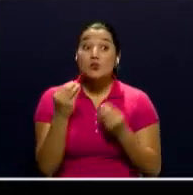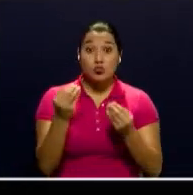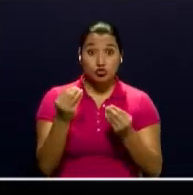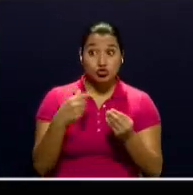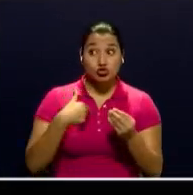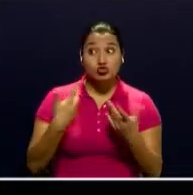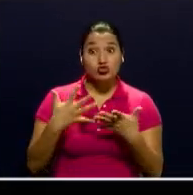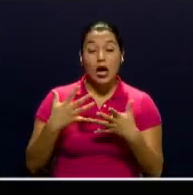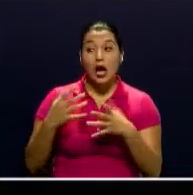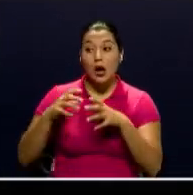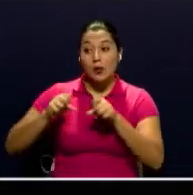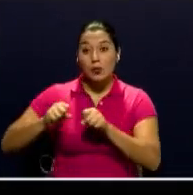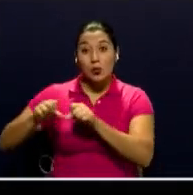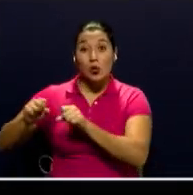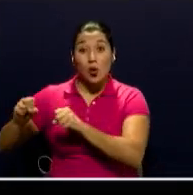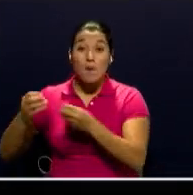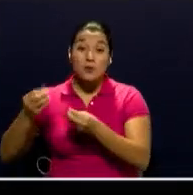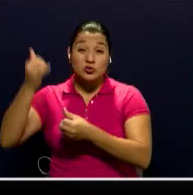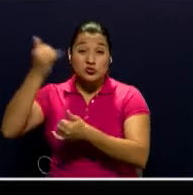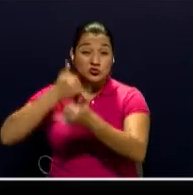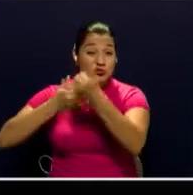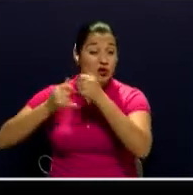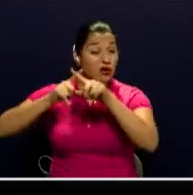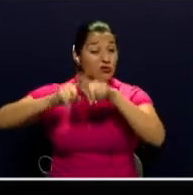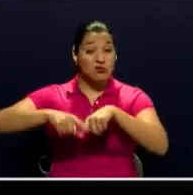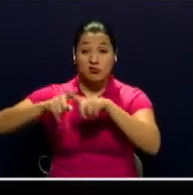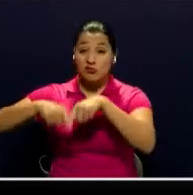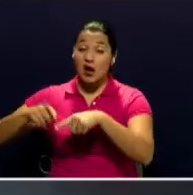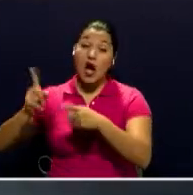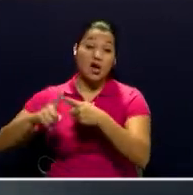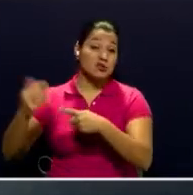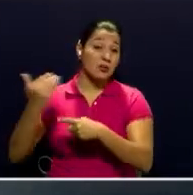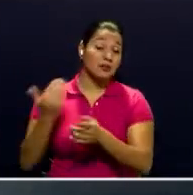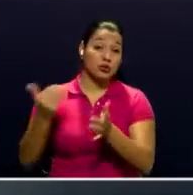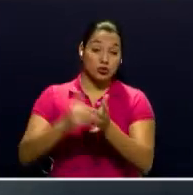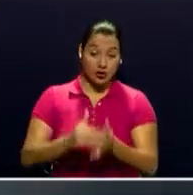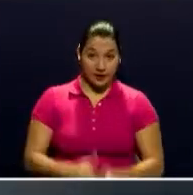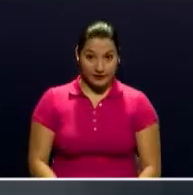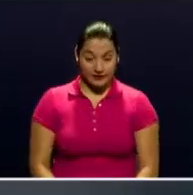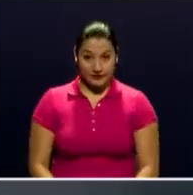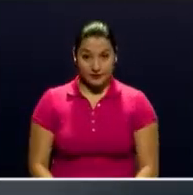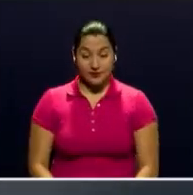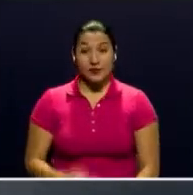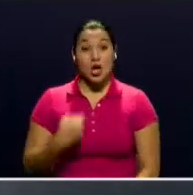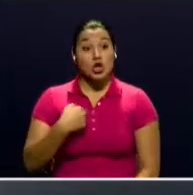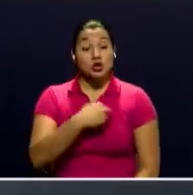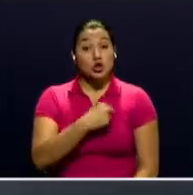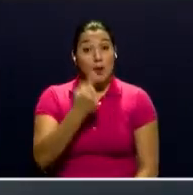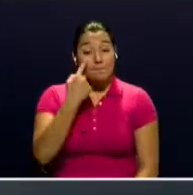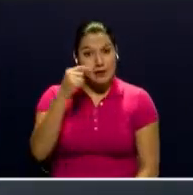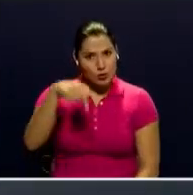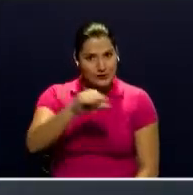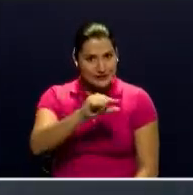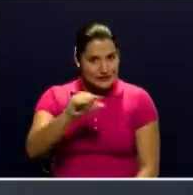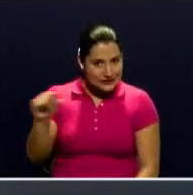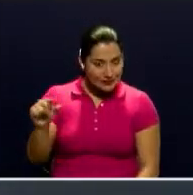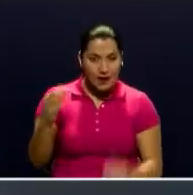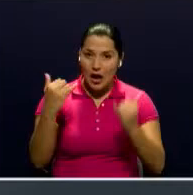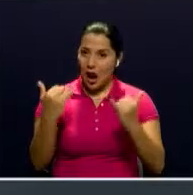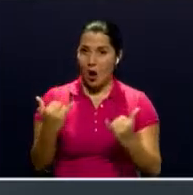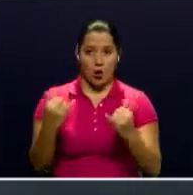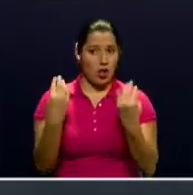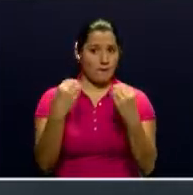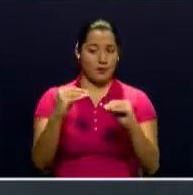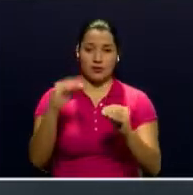me han informado que las fechas han pasado hasta nuevo aviso. Hemos visto como esta semana las ventas han disminuido